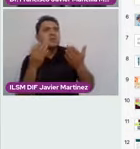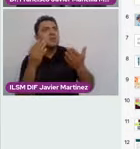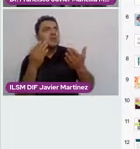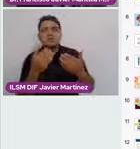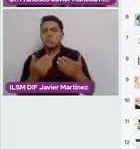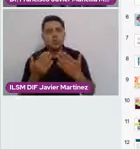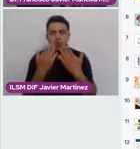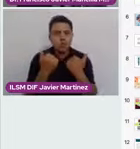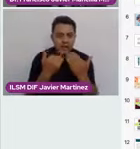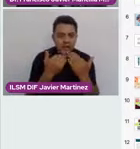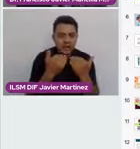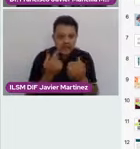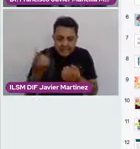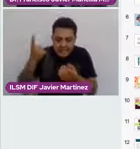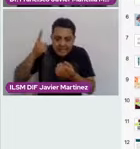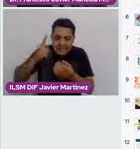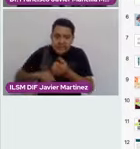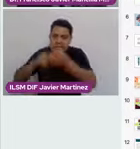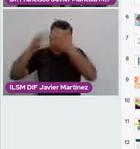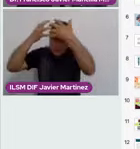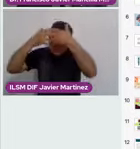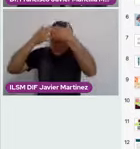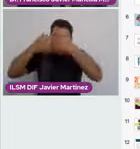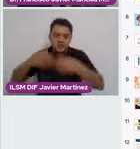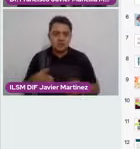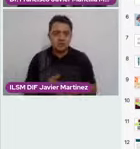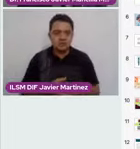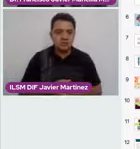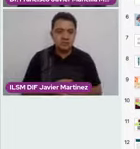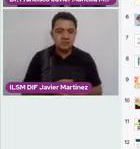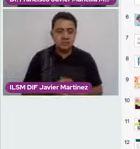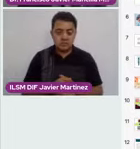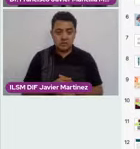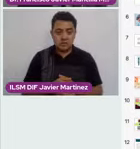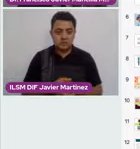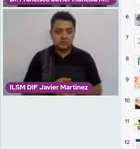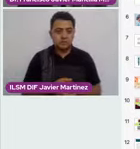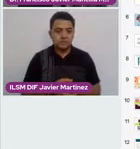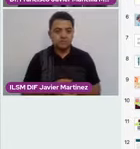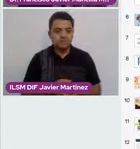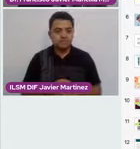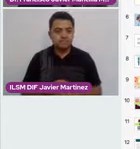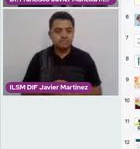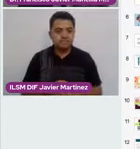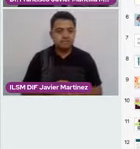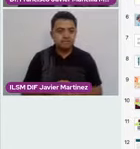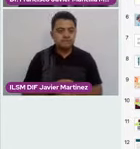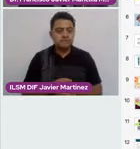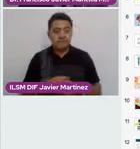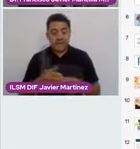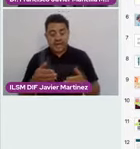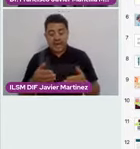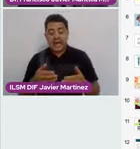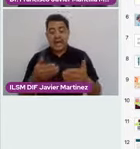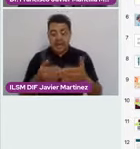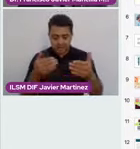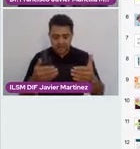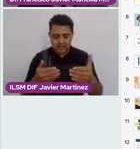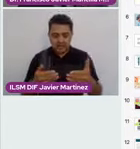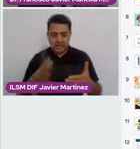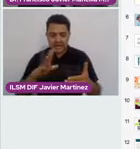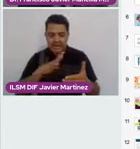Y tampoco hay un daño sobre la cóclea o sobre el órgano de la audición. Y hay el tinnitus secundario,